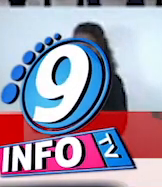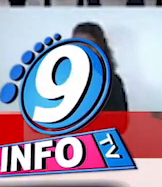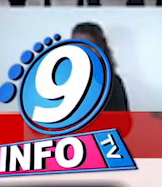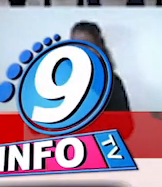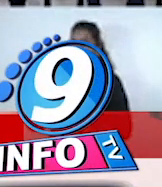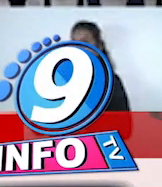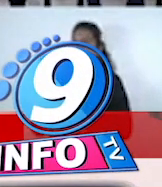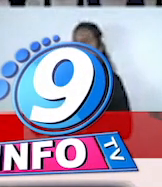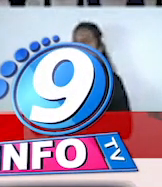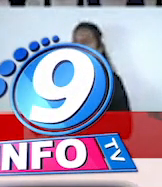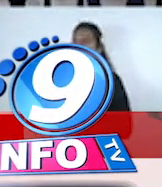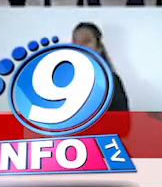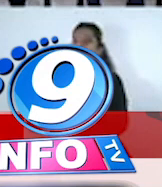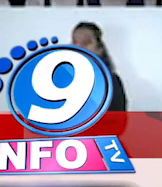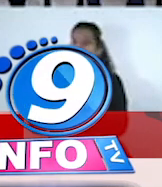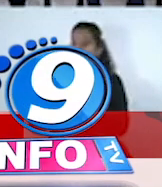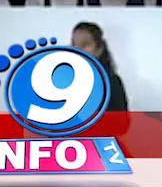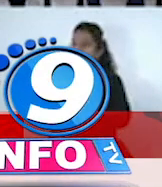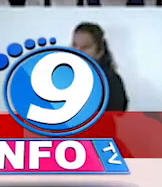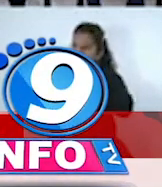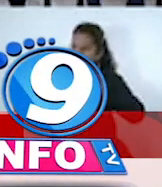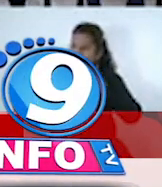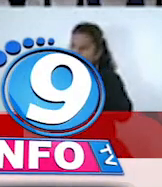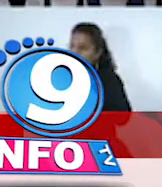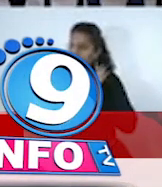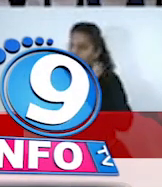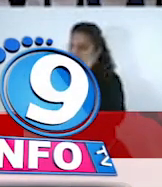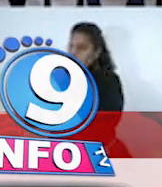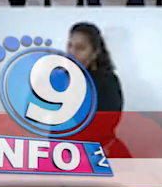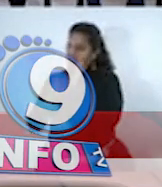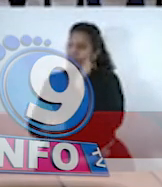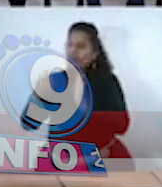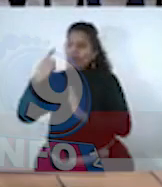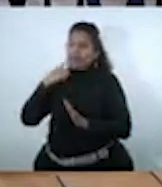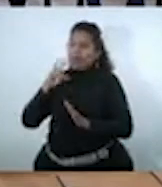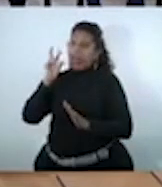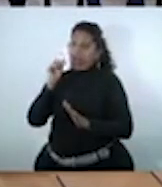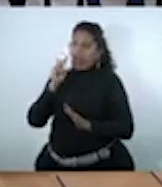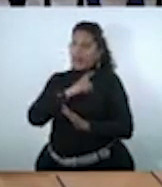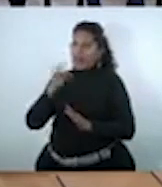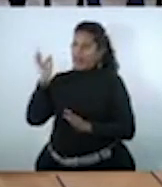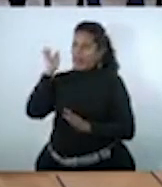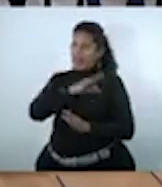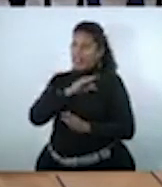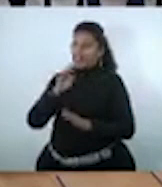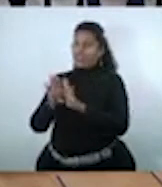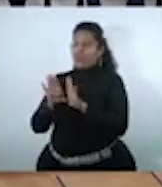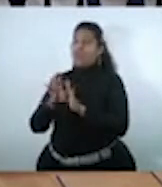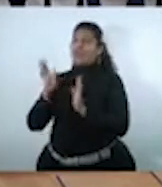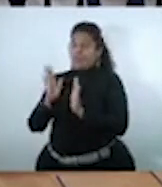que tutelar y defender el acceso a la información, pero por el otro lado tenemos que garantizar la protección de